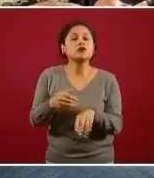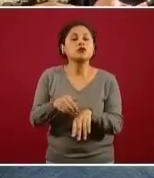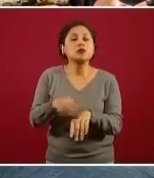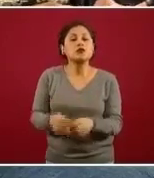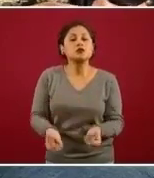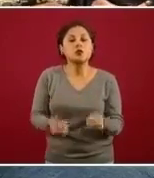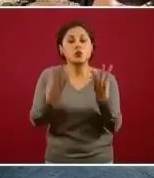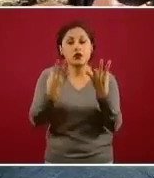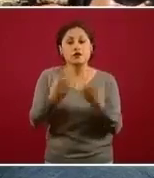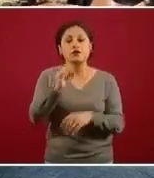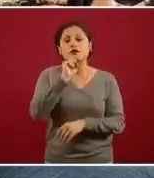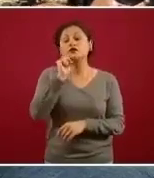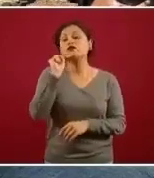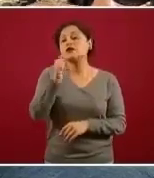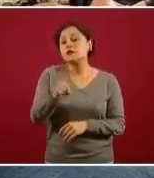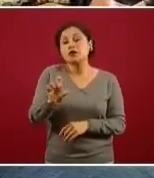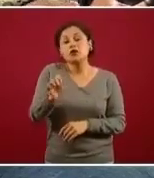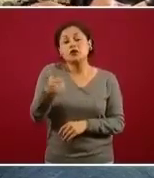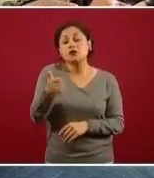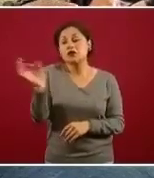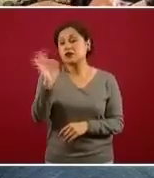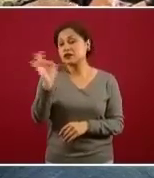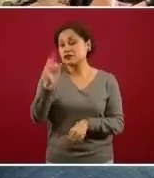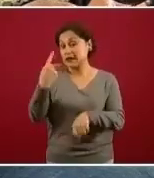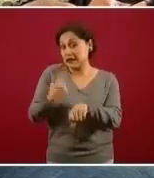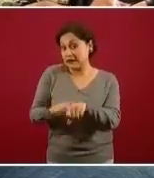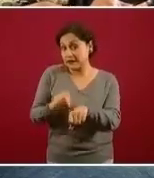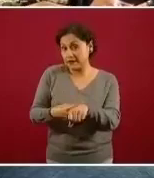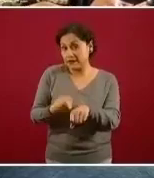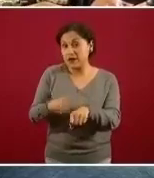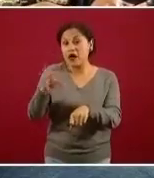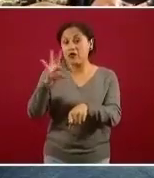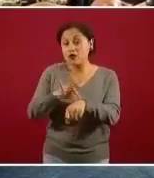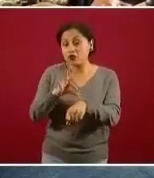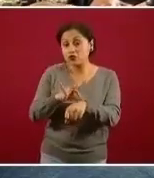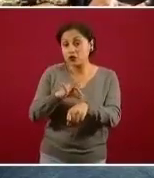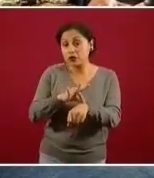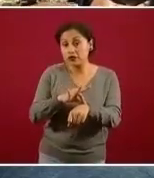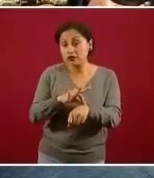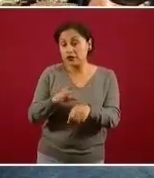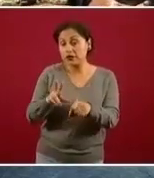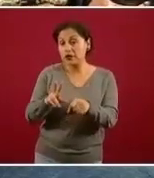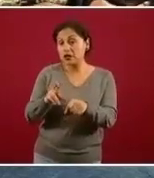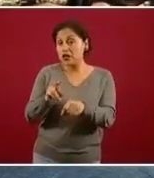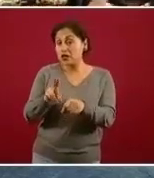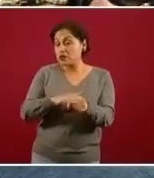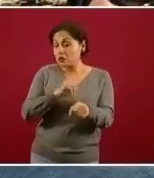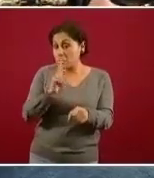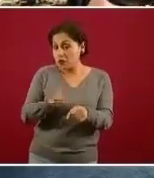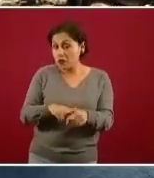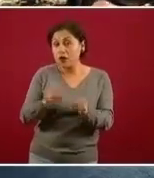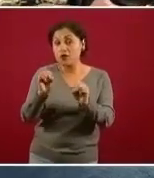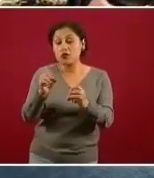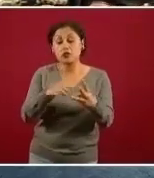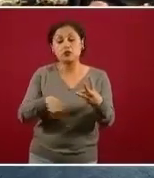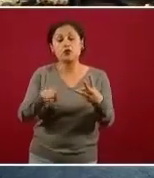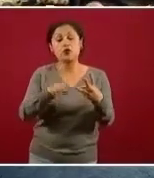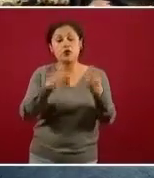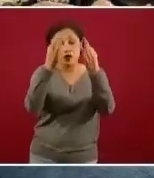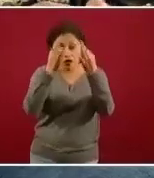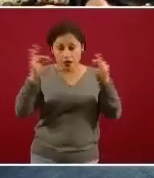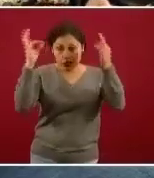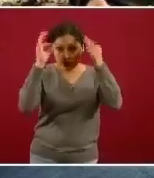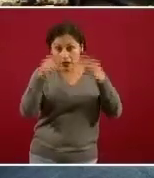a enfermeras generales, a otro tipo de especialistas para poder cubrir y capacitarlas antes de que comience todo esto. Y para el canciller Marcelo Ebrard, si nos puede